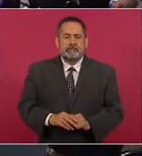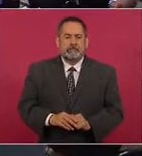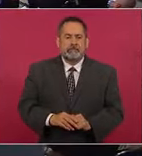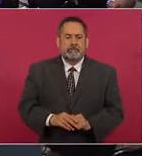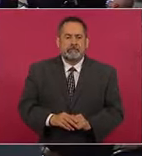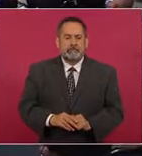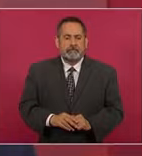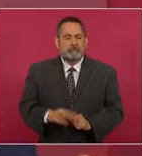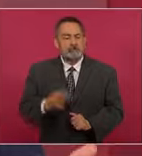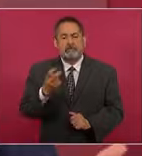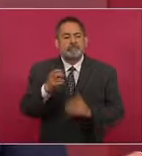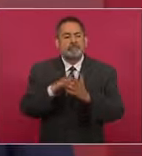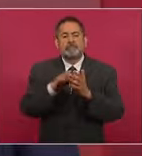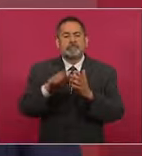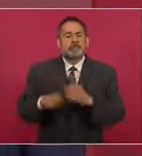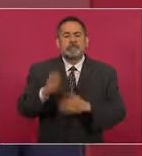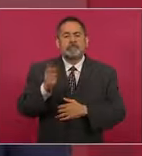Por ejemplo,